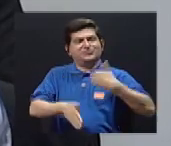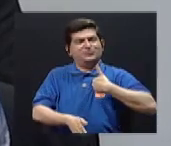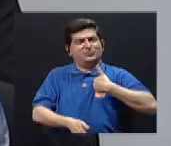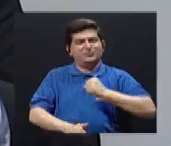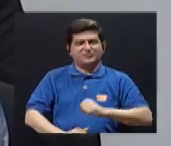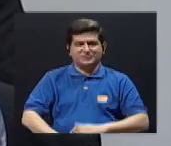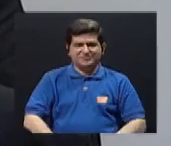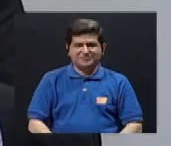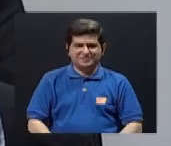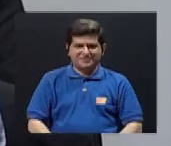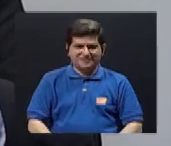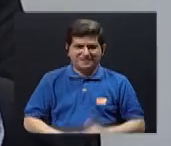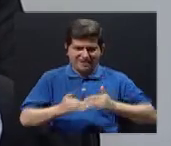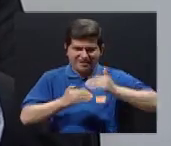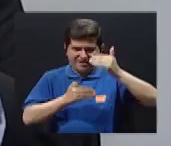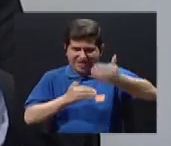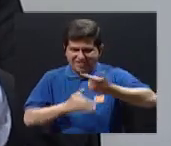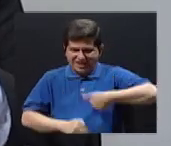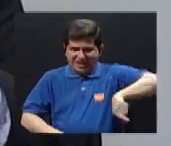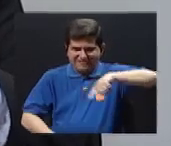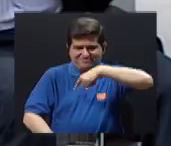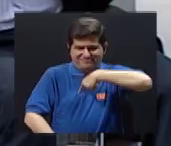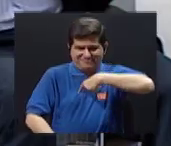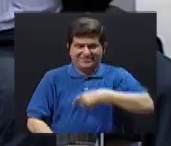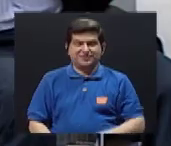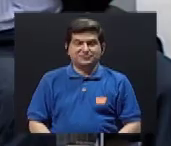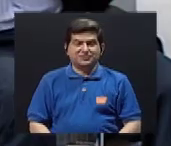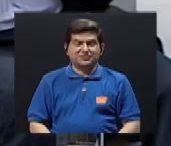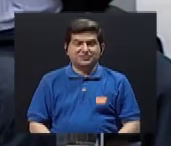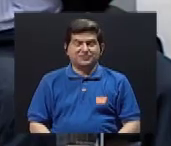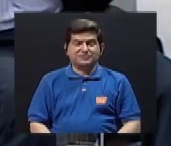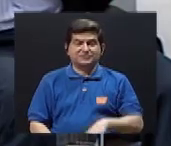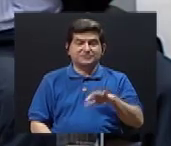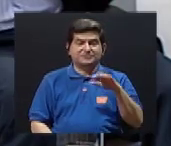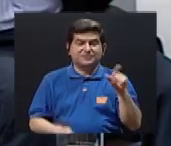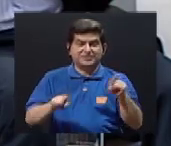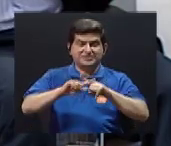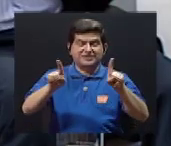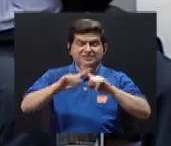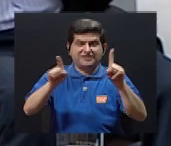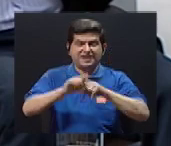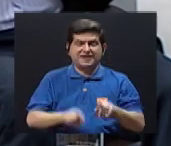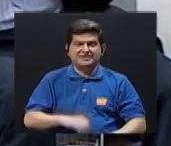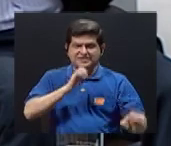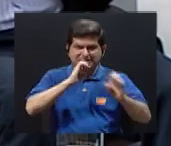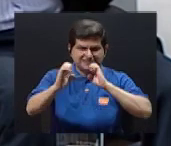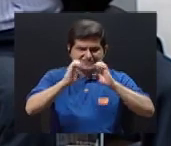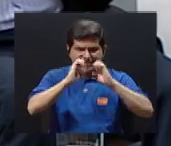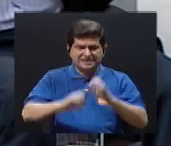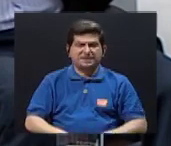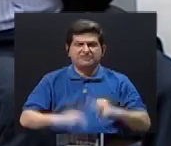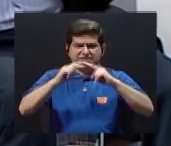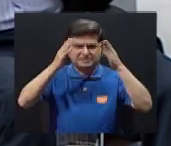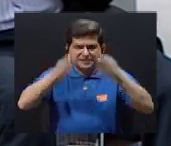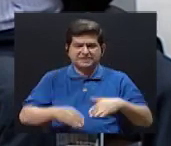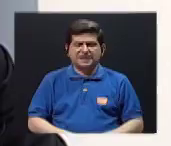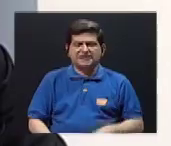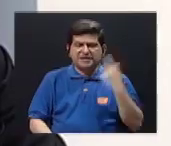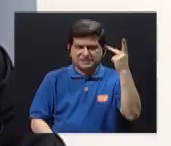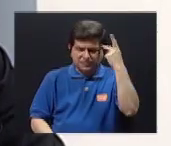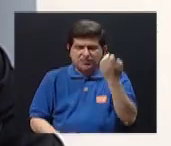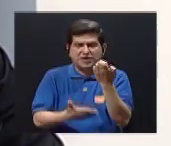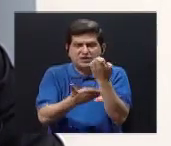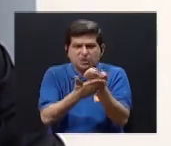¿verdad? Sí, a partir de ahí tuvimos que tomar pues las versiones más aterrizadas de las entrevistas que hicimos del analista político,